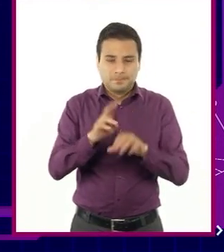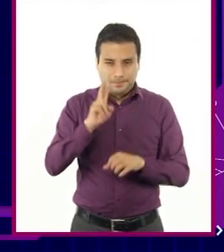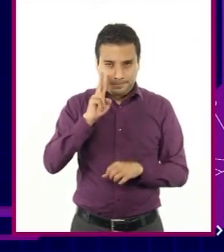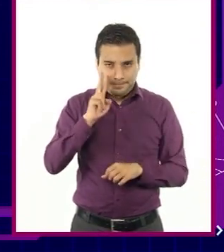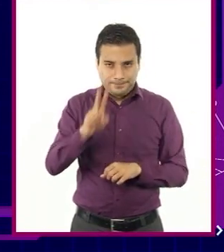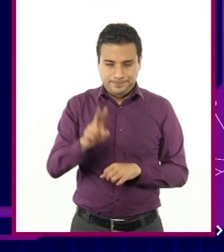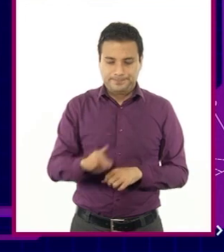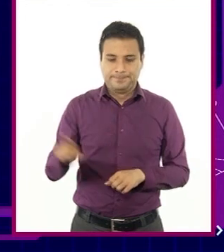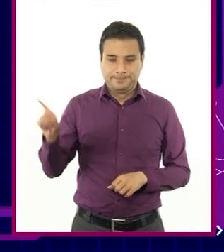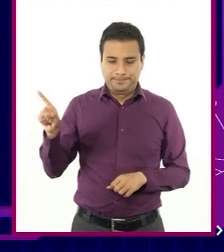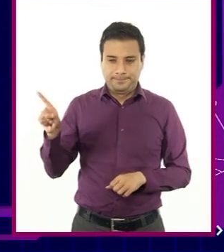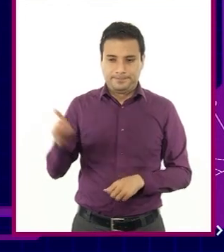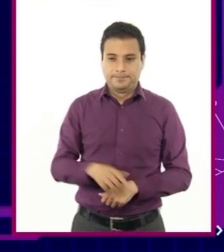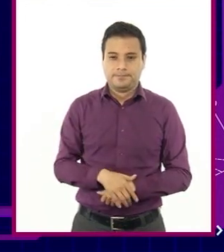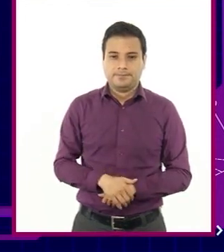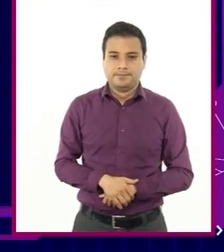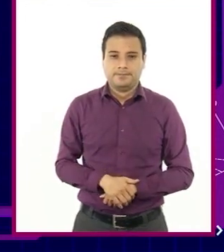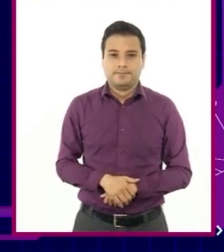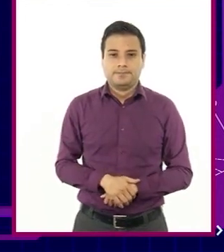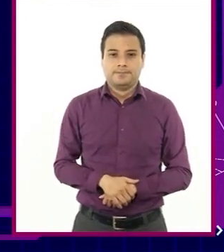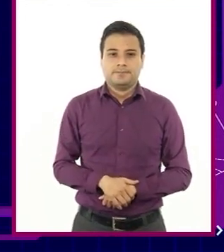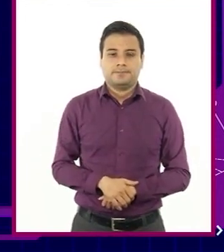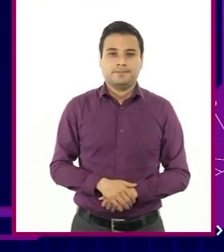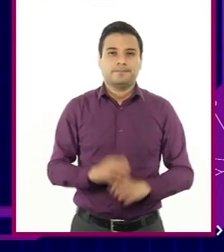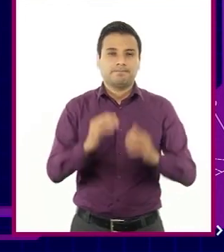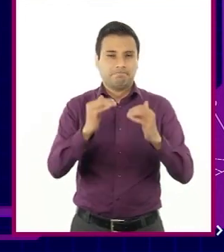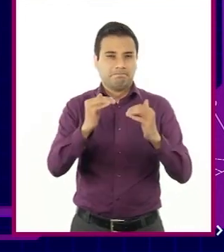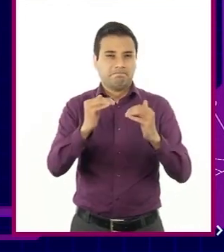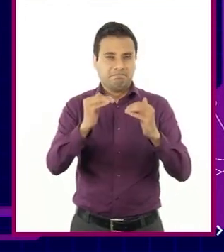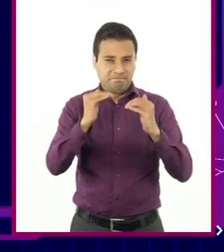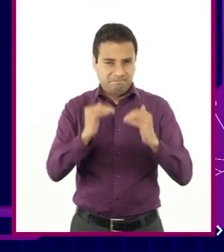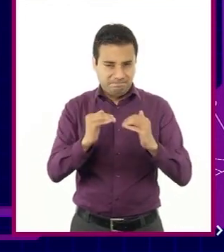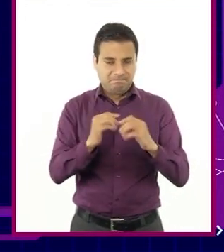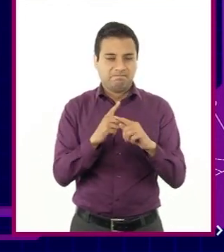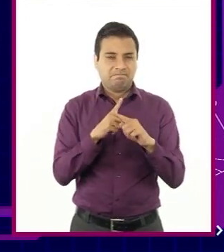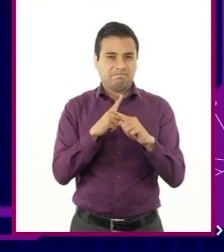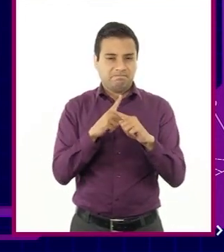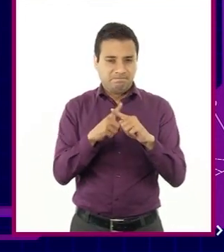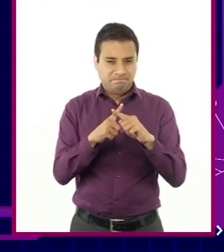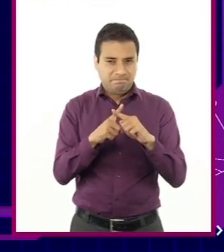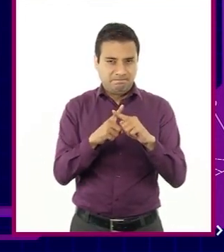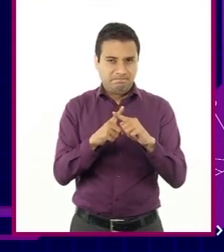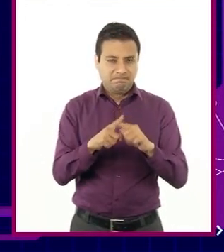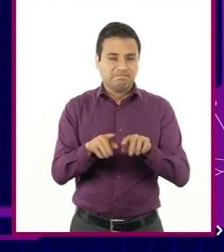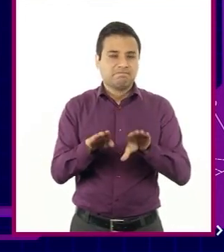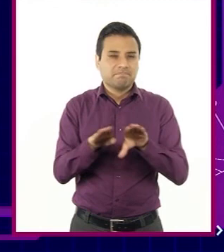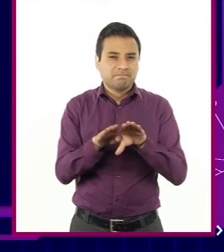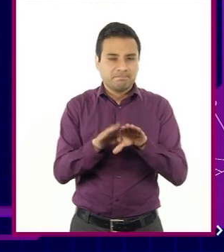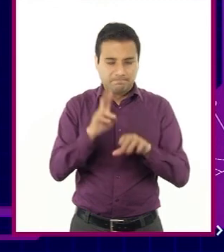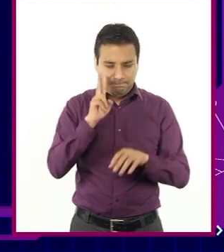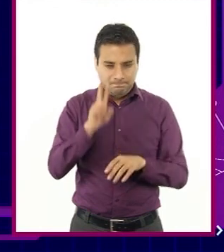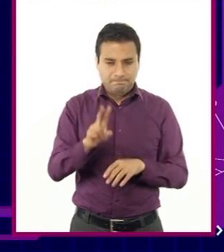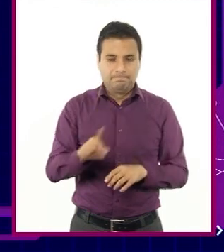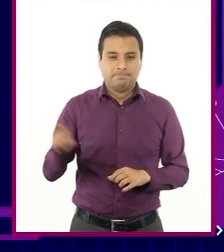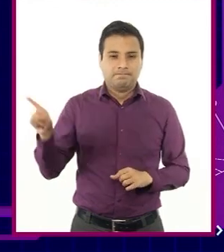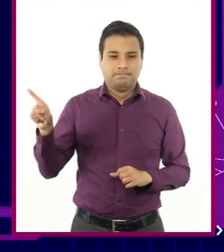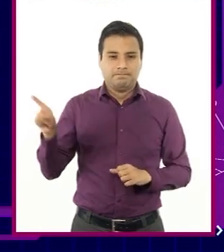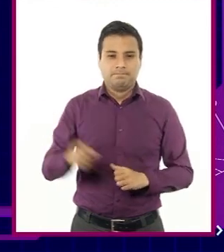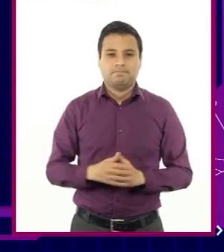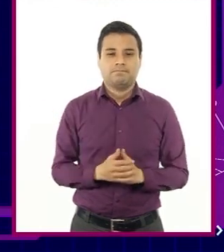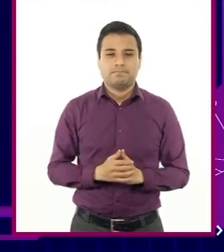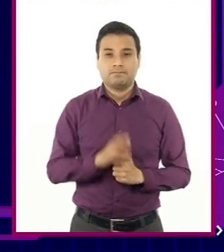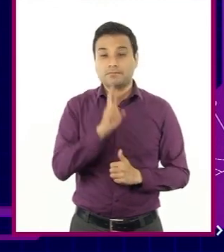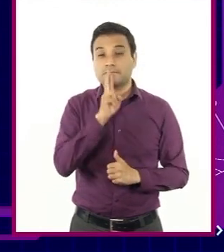1000 metros. Entonces, podemos multiplicar 18 metros por 1 kilómetro entre 1000 metros, lo que arroja